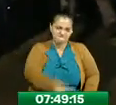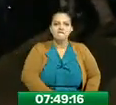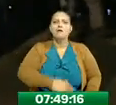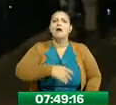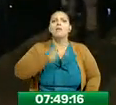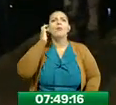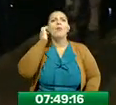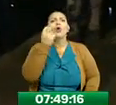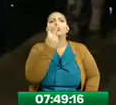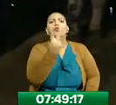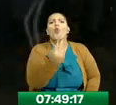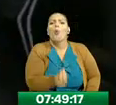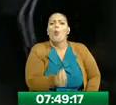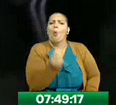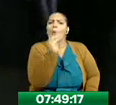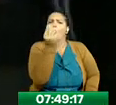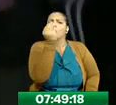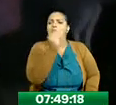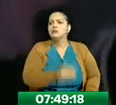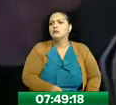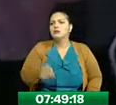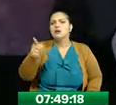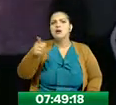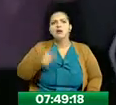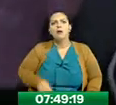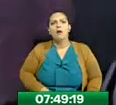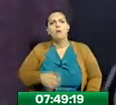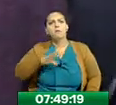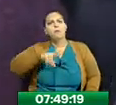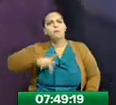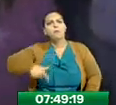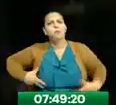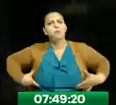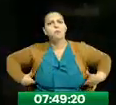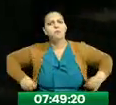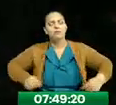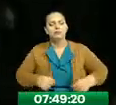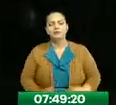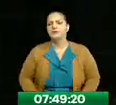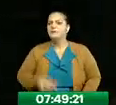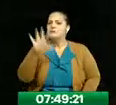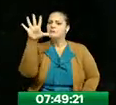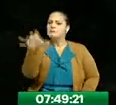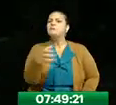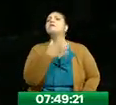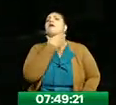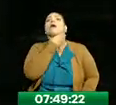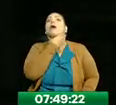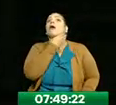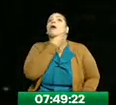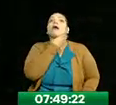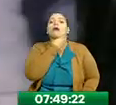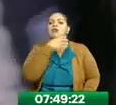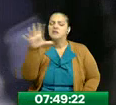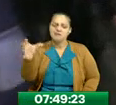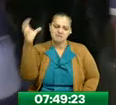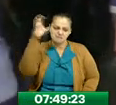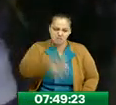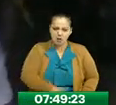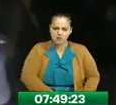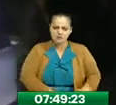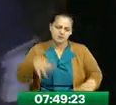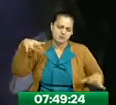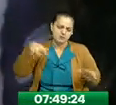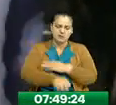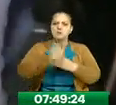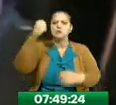adolescentes víctimas de 4 delincuentes que hacían de las suyas en este lugar cuencano, persiguiendo a los mismos que se habían escondido en la quebrada.